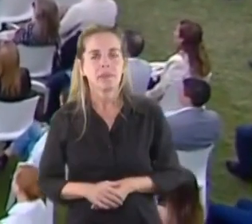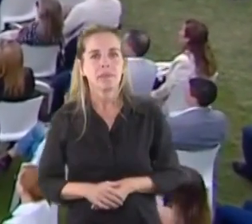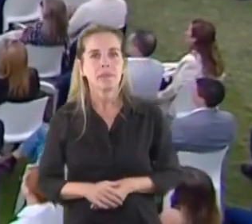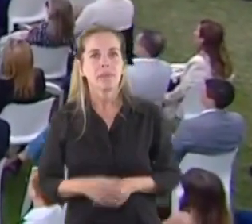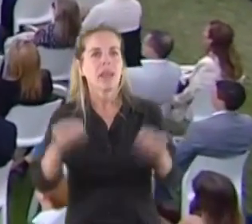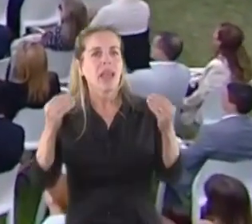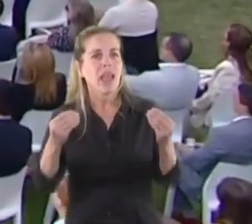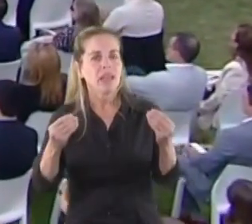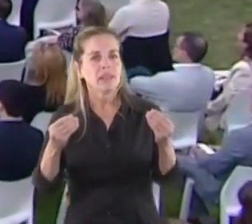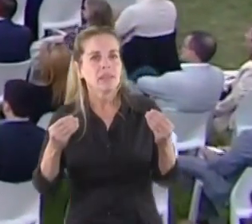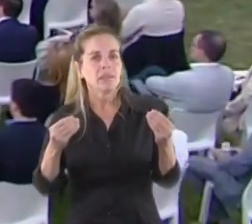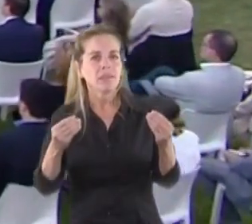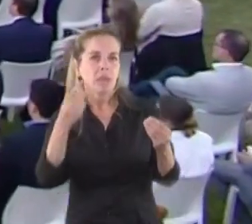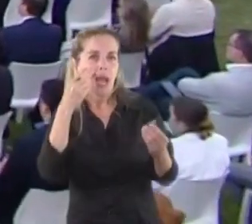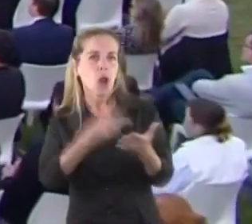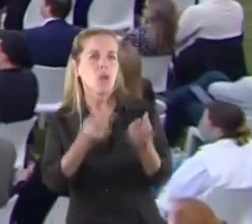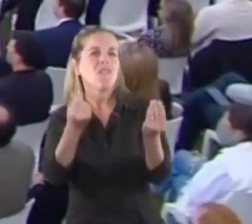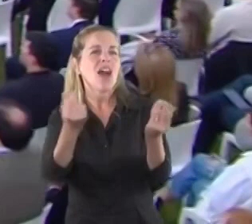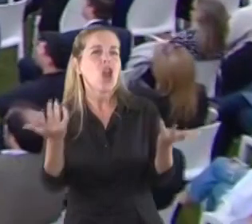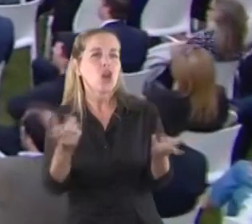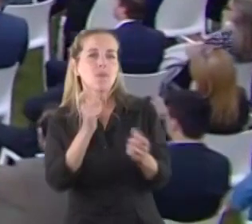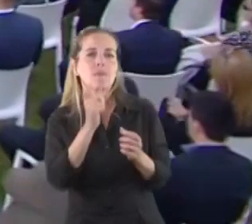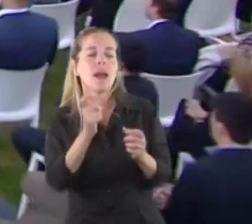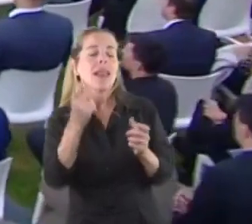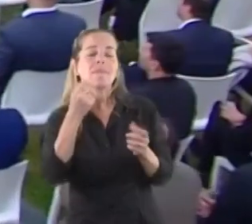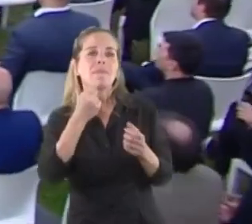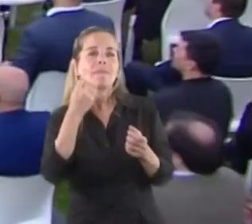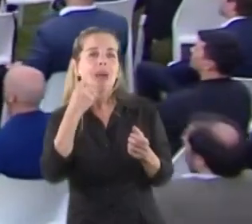poner en valor la palabra del pueblo.